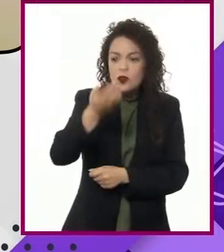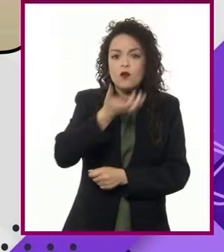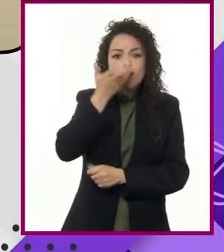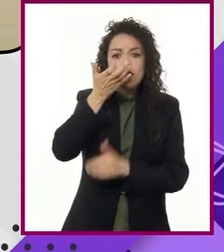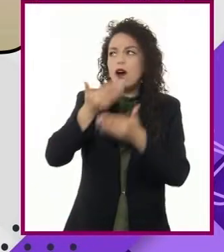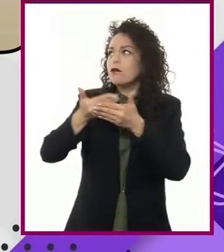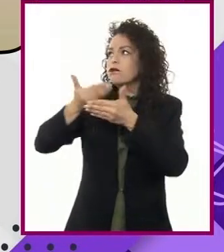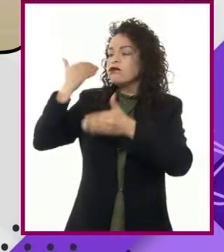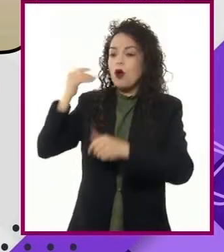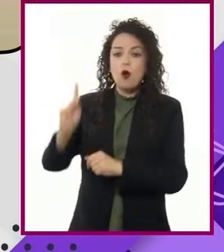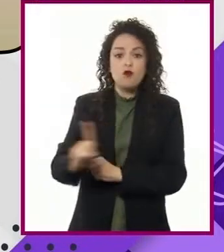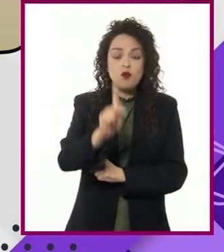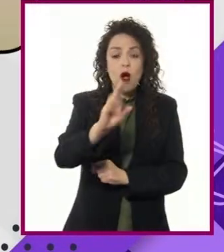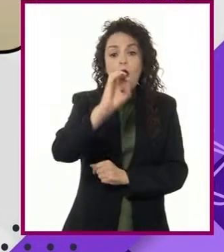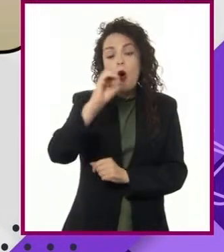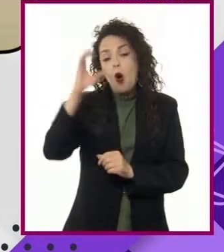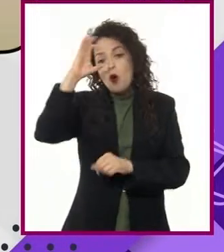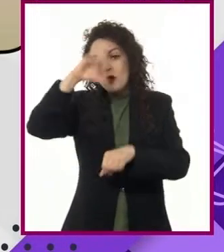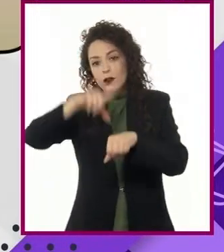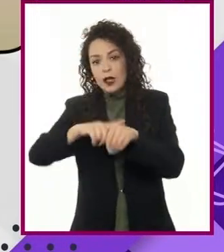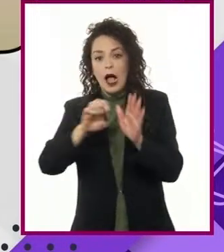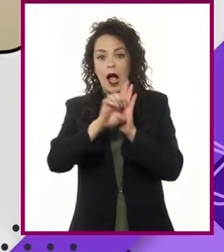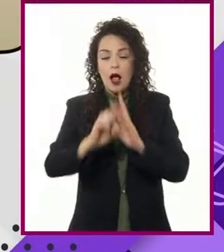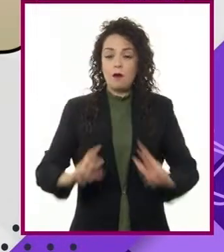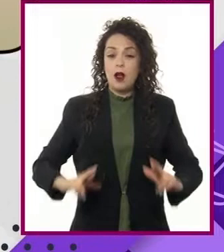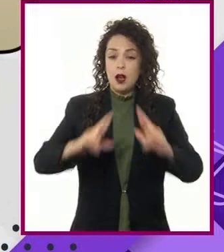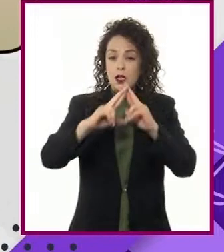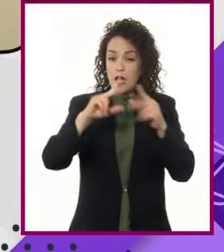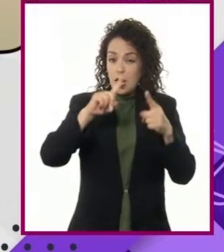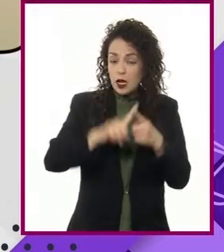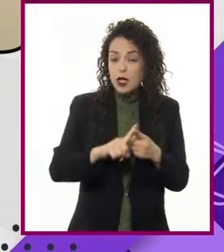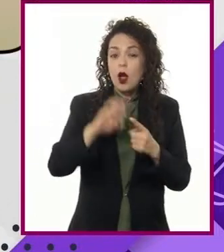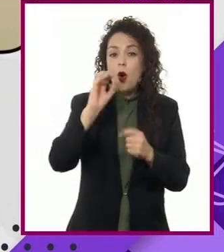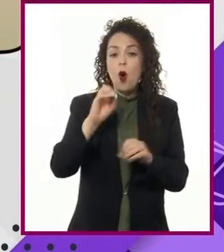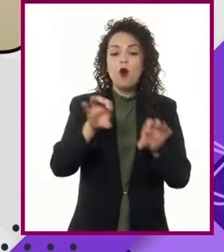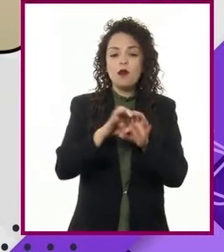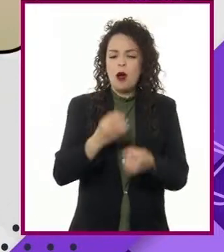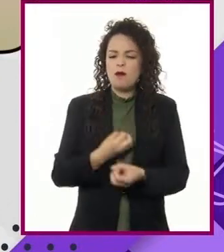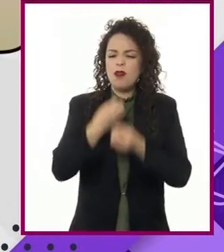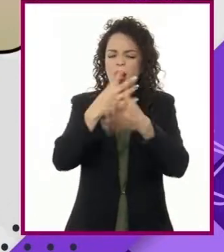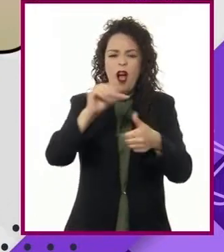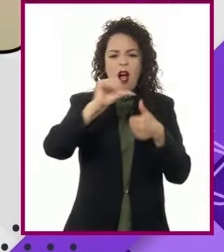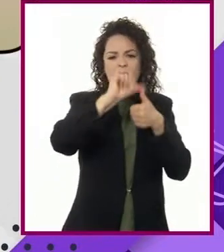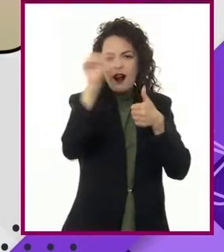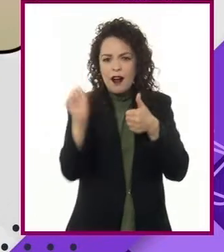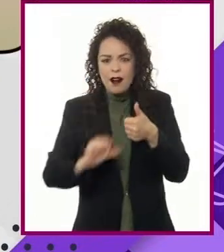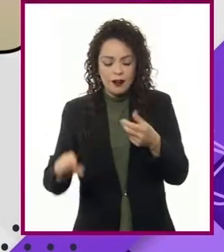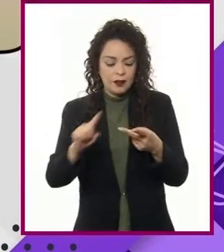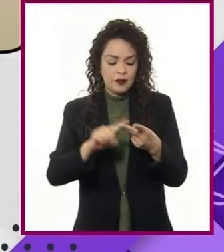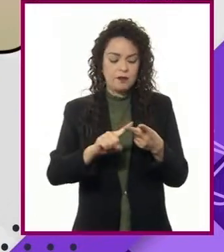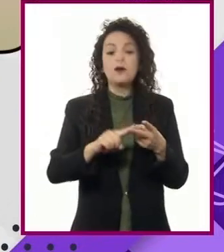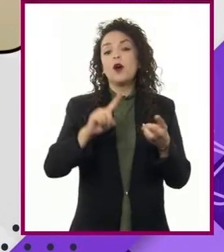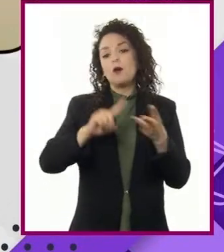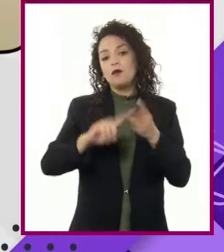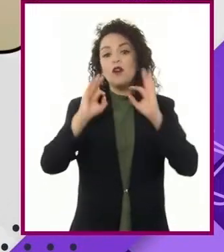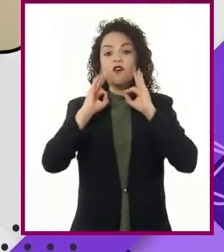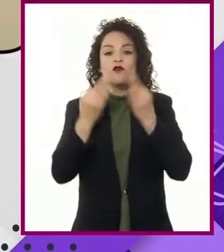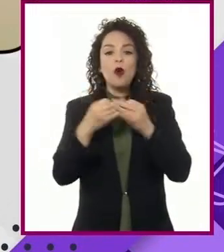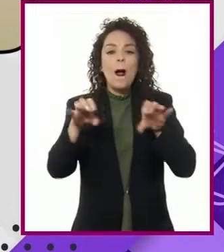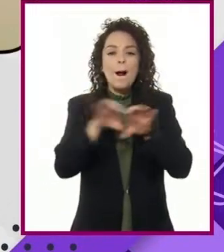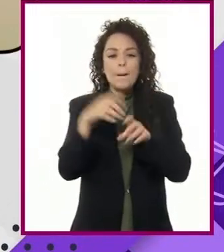o cultura, tales como la religión, la forma de expresión artística o maneras de entender el mundo. Por